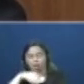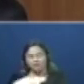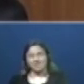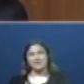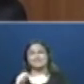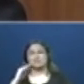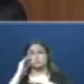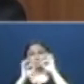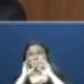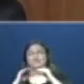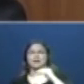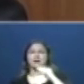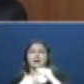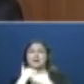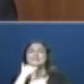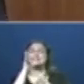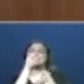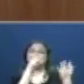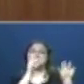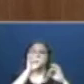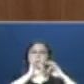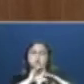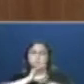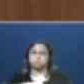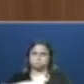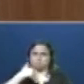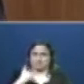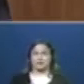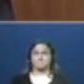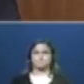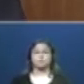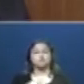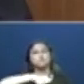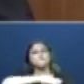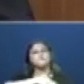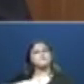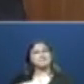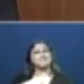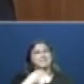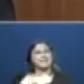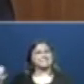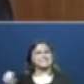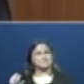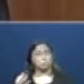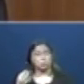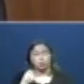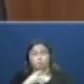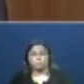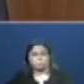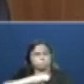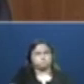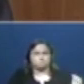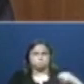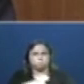por del total previsto se trata de asegurar En todo caso las aportaciones puntuales de la